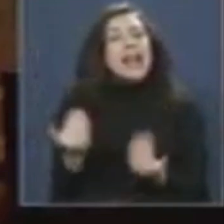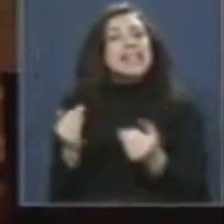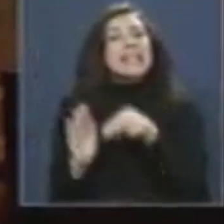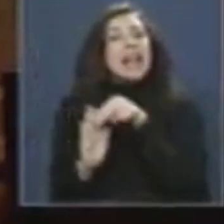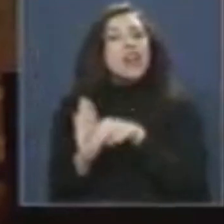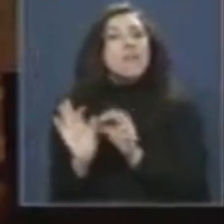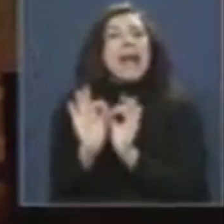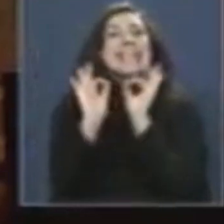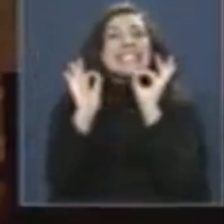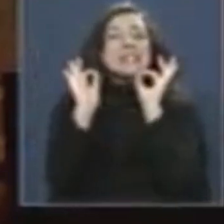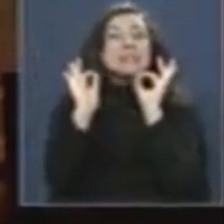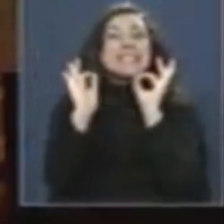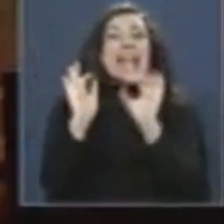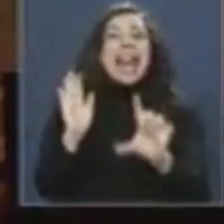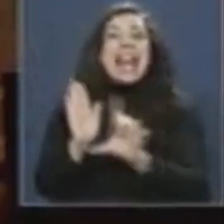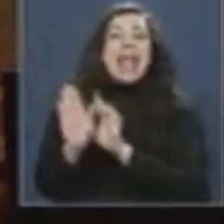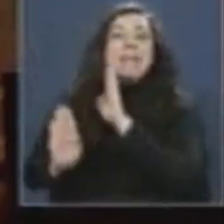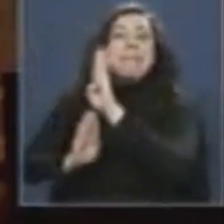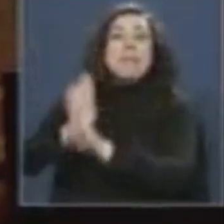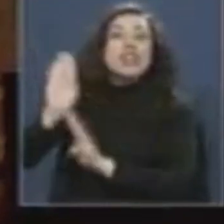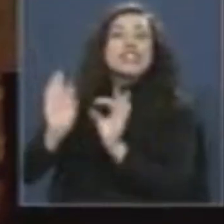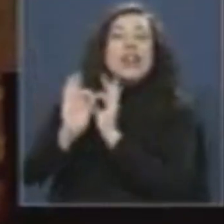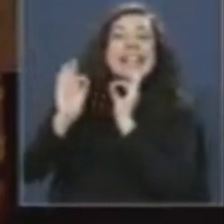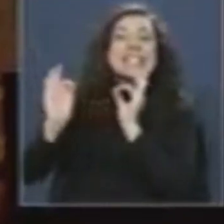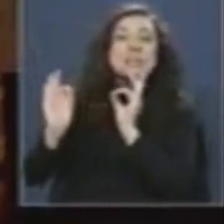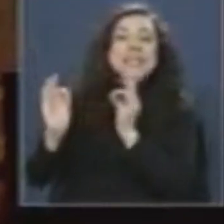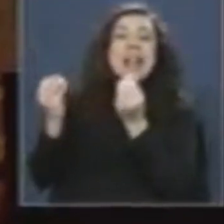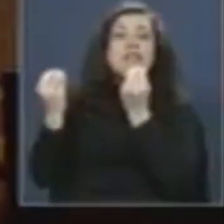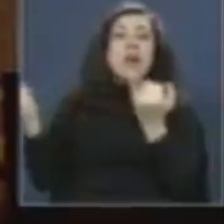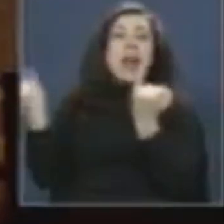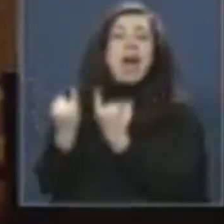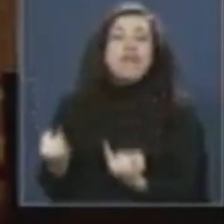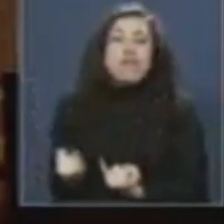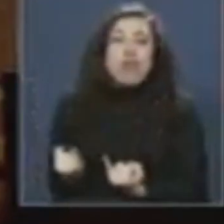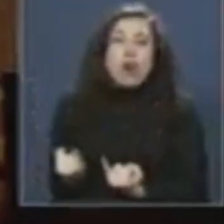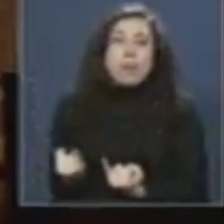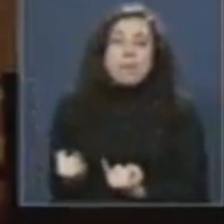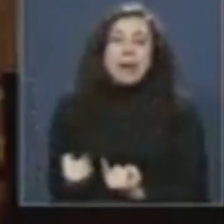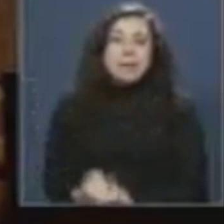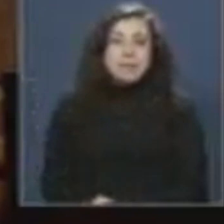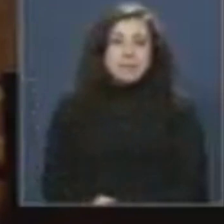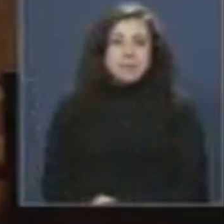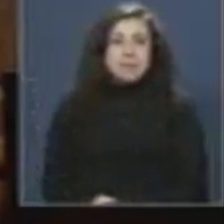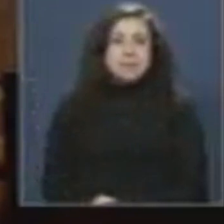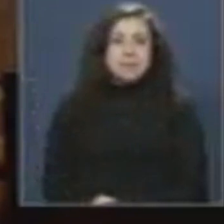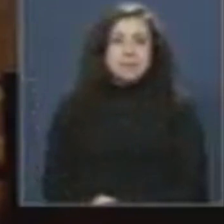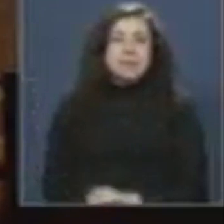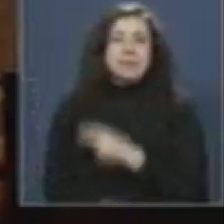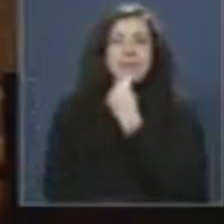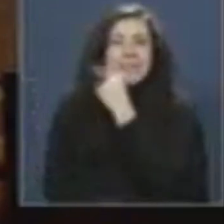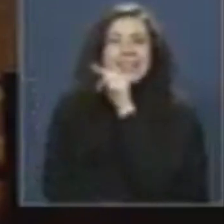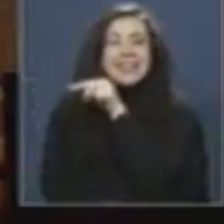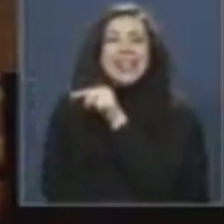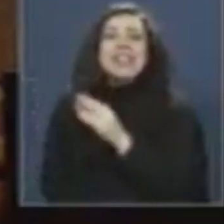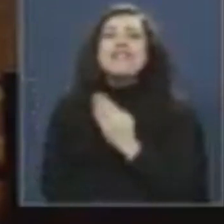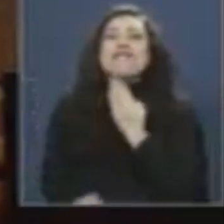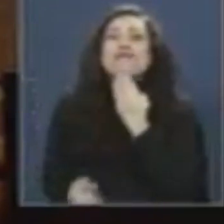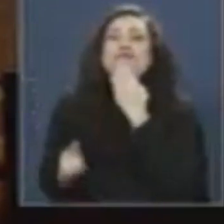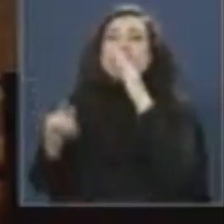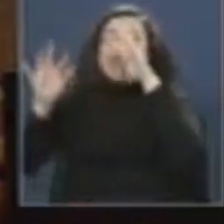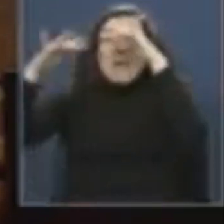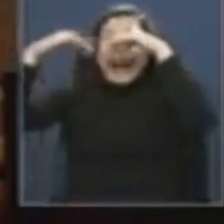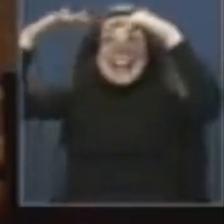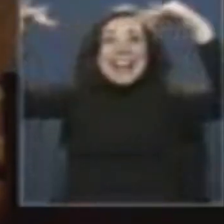norma especial, una ley que los proteja de manera adecuada en toda su especificidad de los glaciares, con toda la diversidad que eso